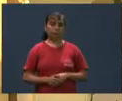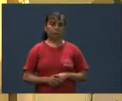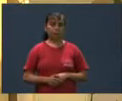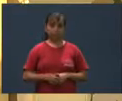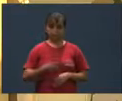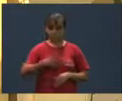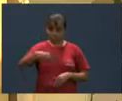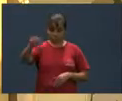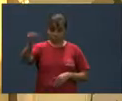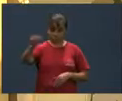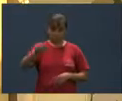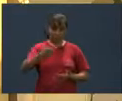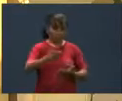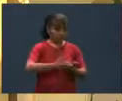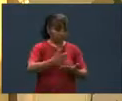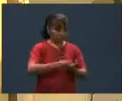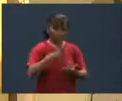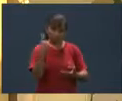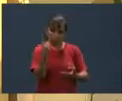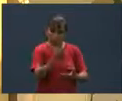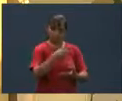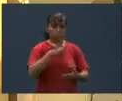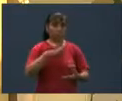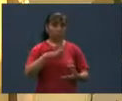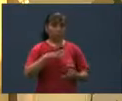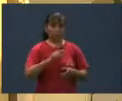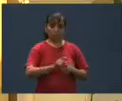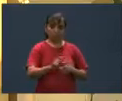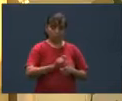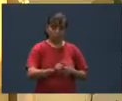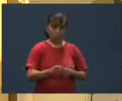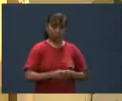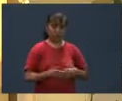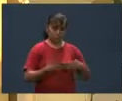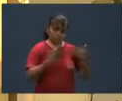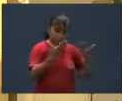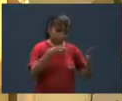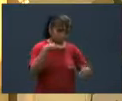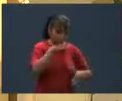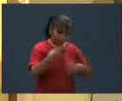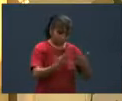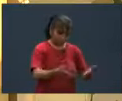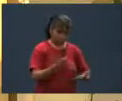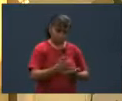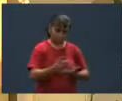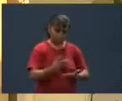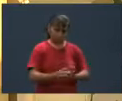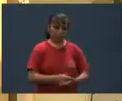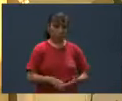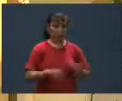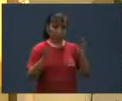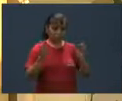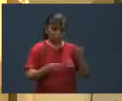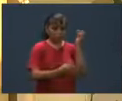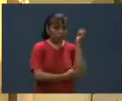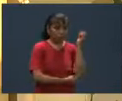Ve y vende todo lo que tienes y dale el dinero a los pobres. Aquel joven dice, se fue